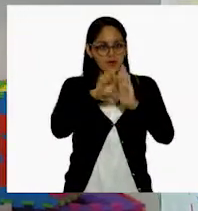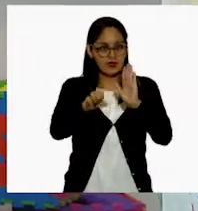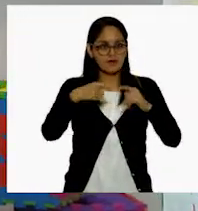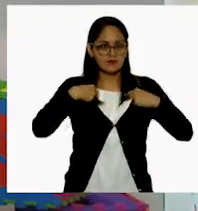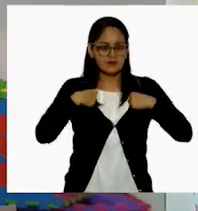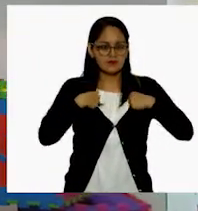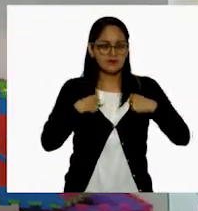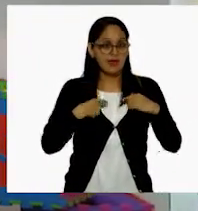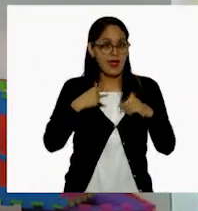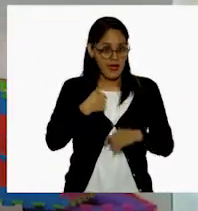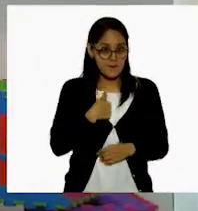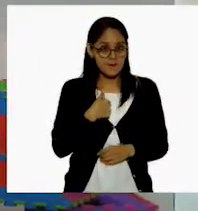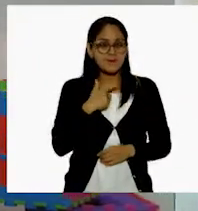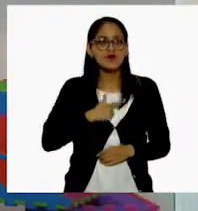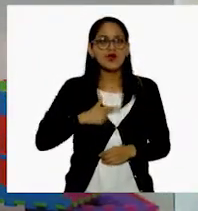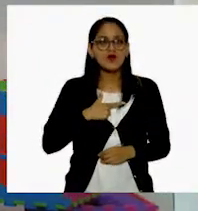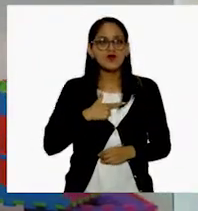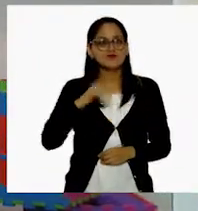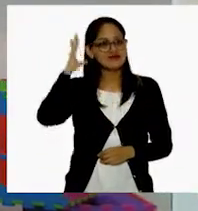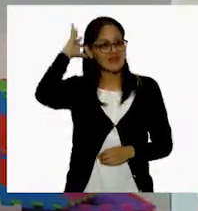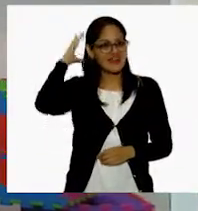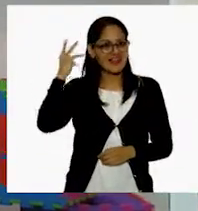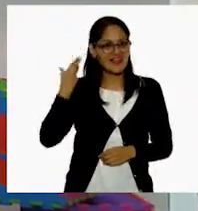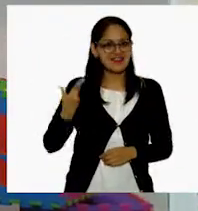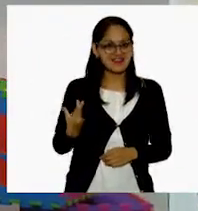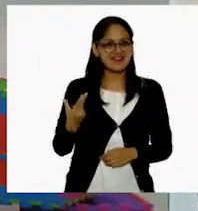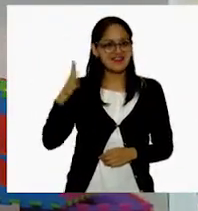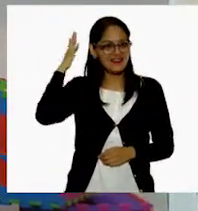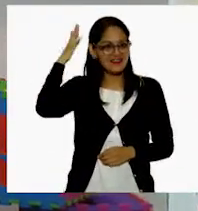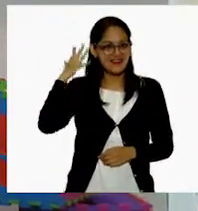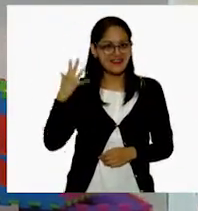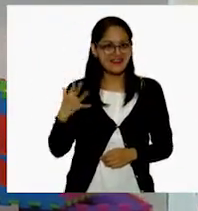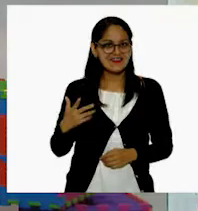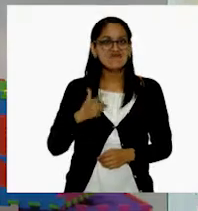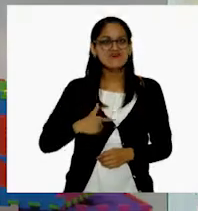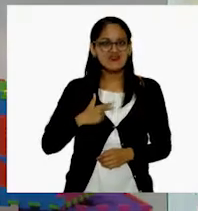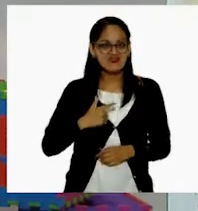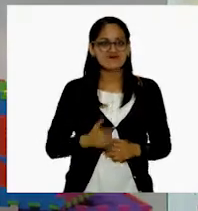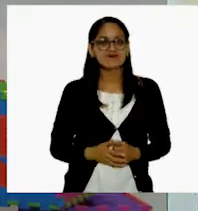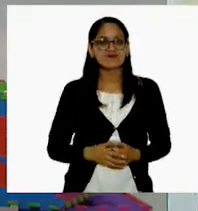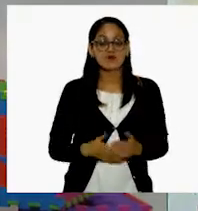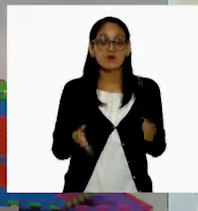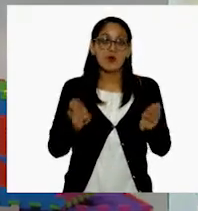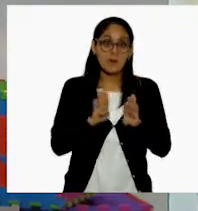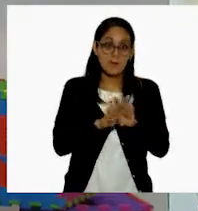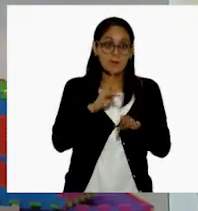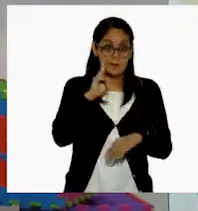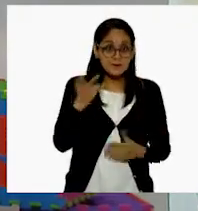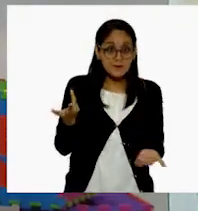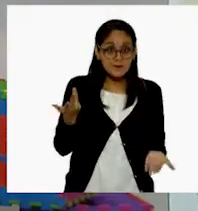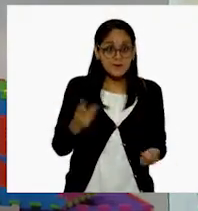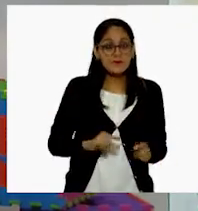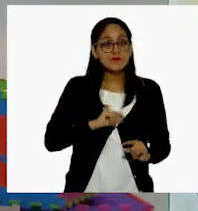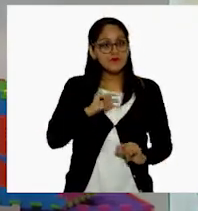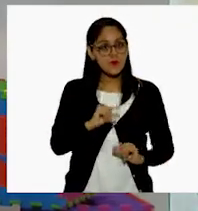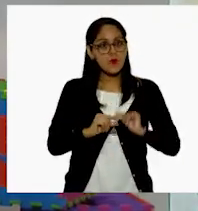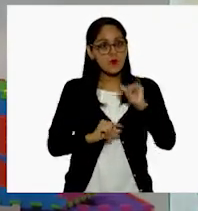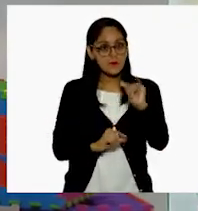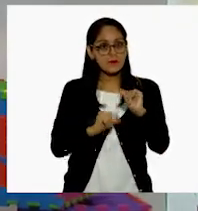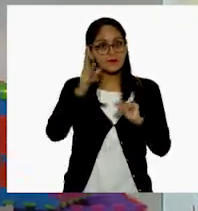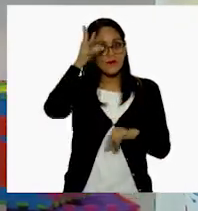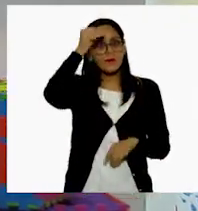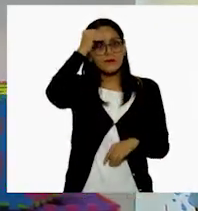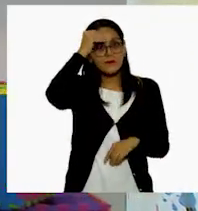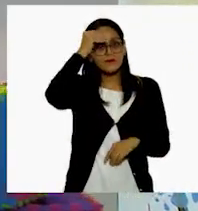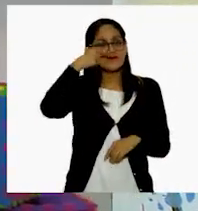mí particularmente me gusta mucho mi cabello. ¿Cómo ves? Poco a poco estás aprendiendo a